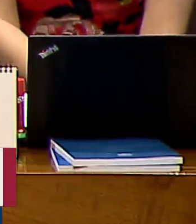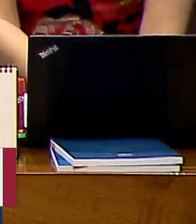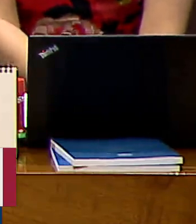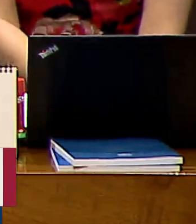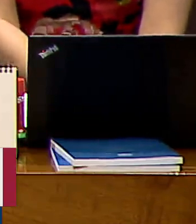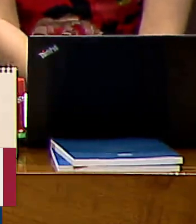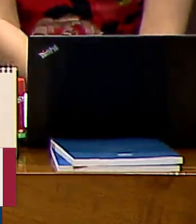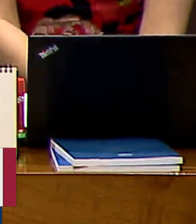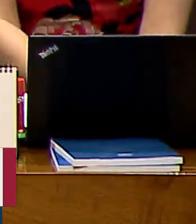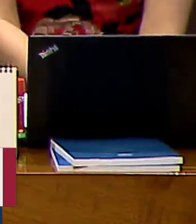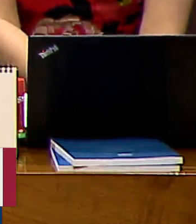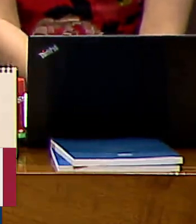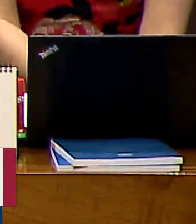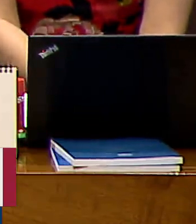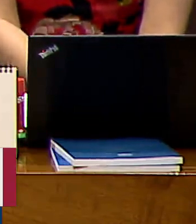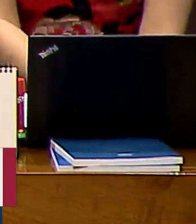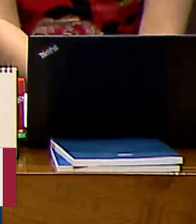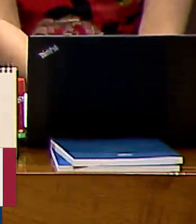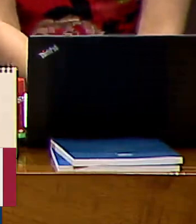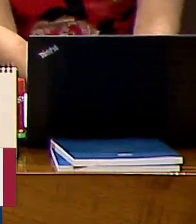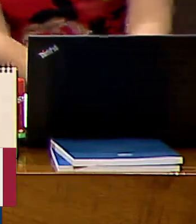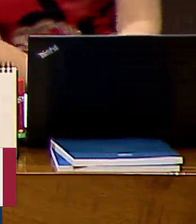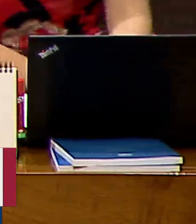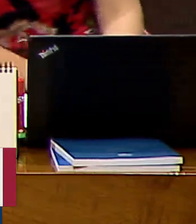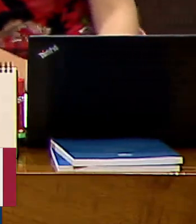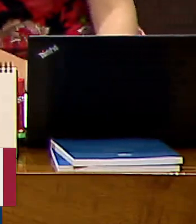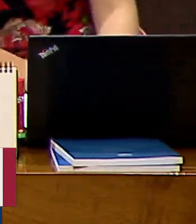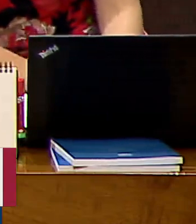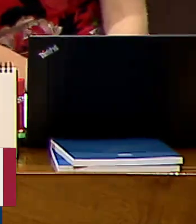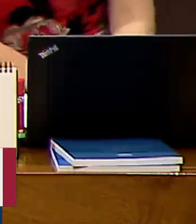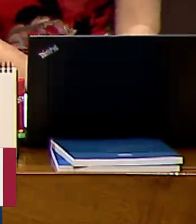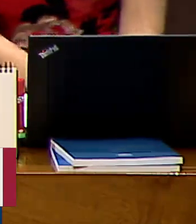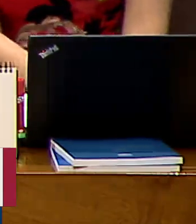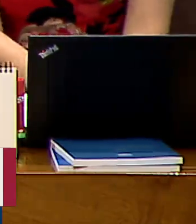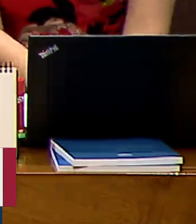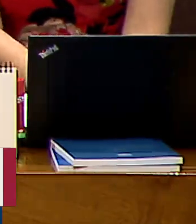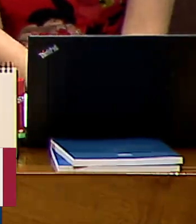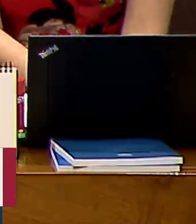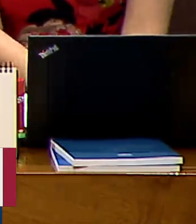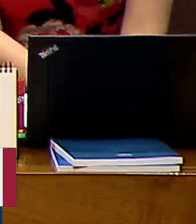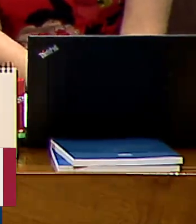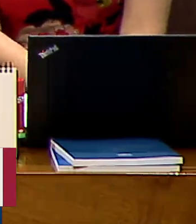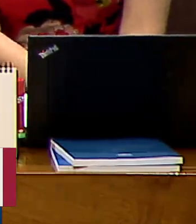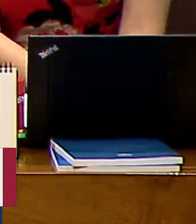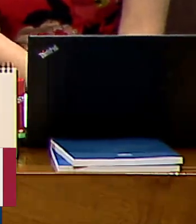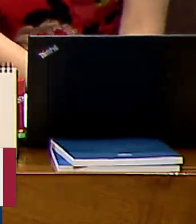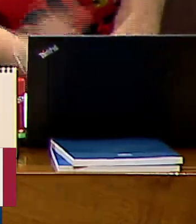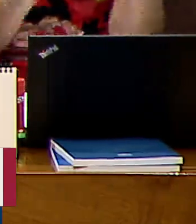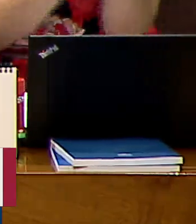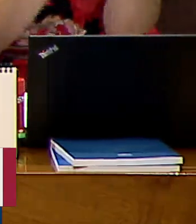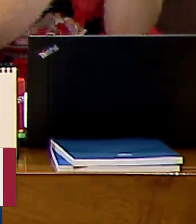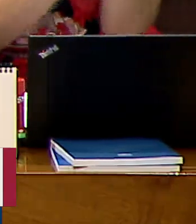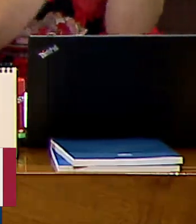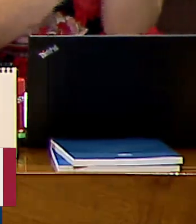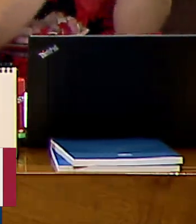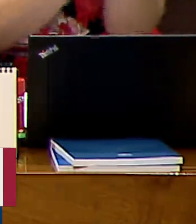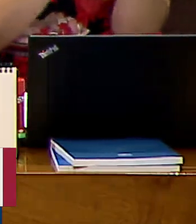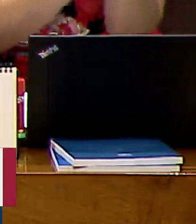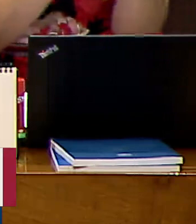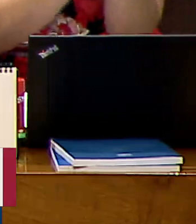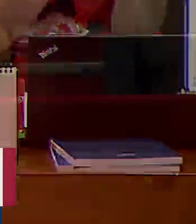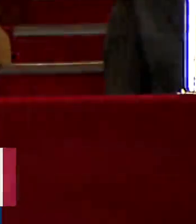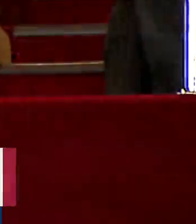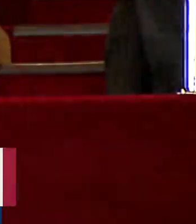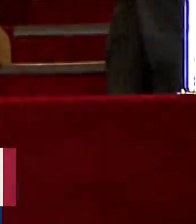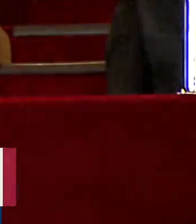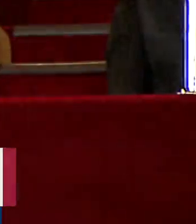quienes representan a la radio más escuchada de esta región, que es la radio Festiva, me dice. Festival, me dice el diputado. Disculpe, tiene